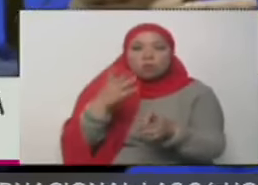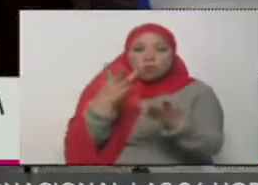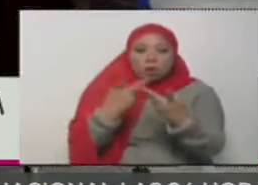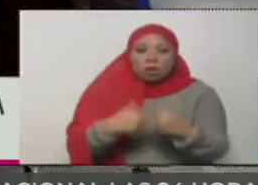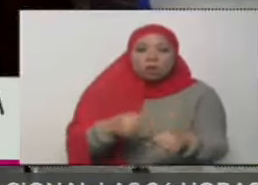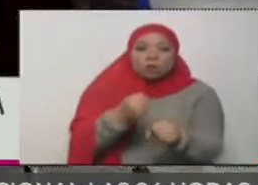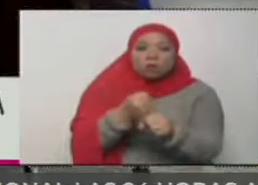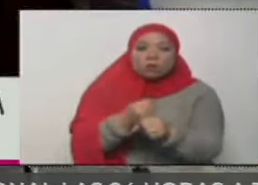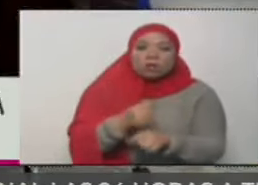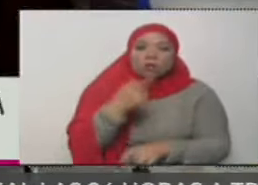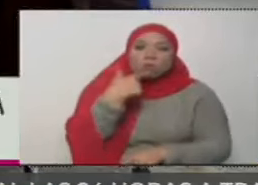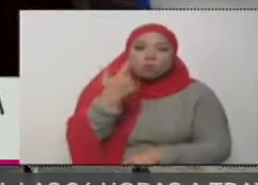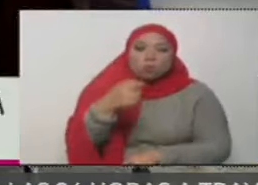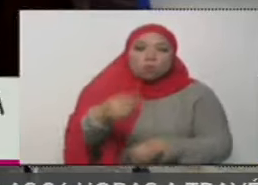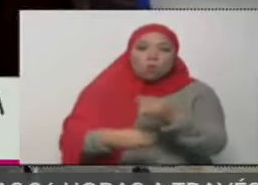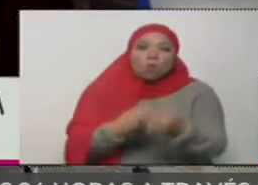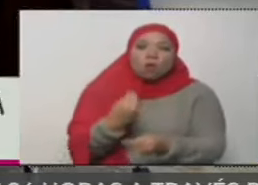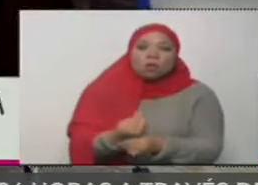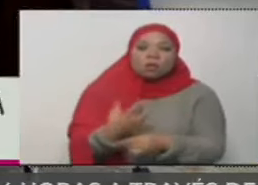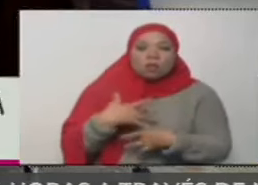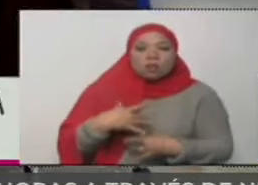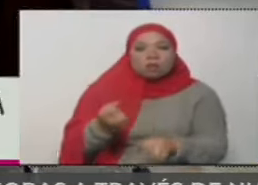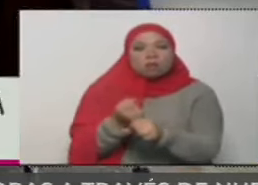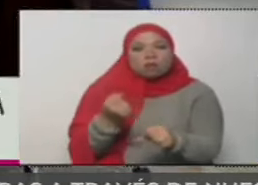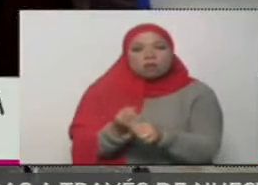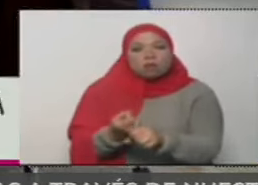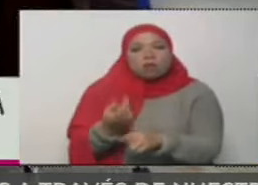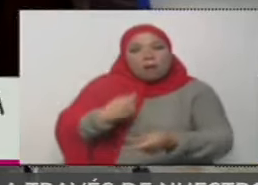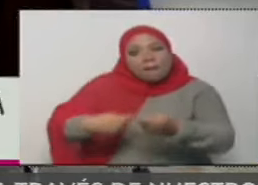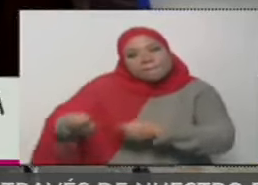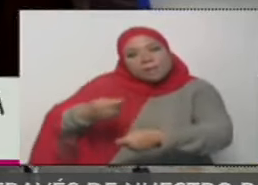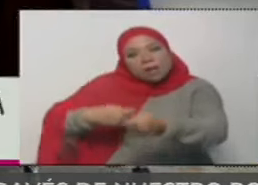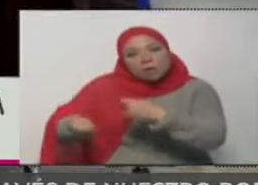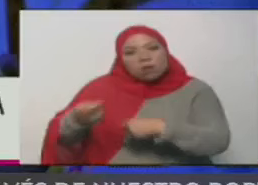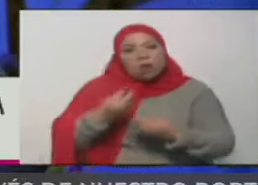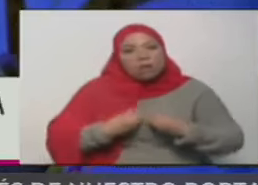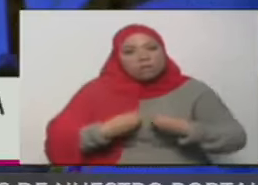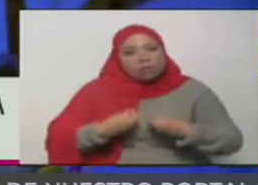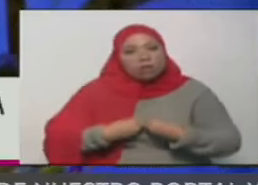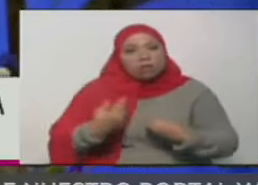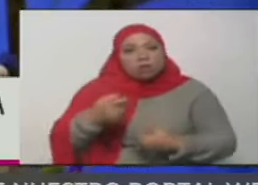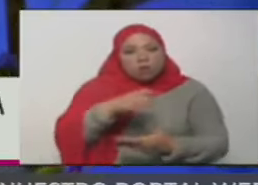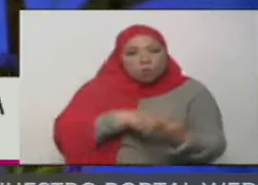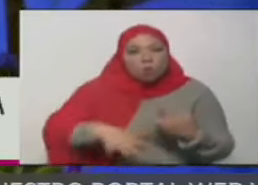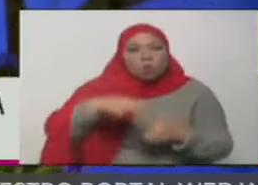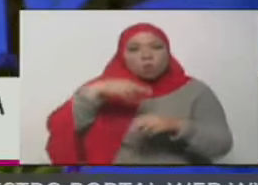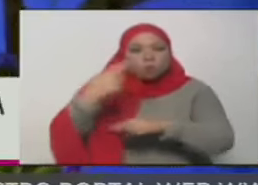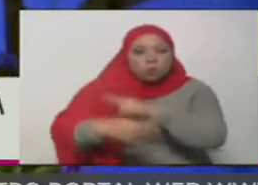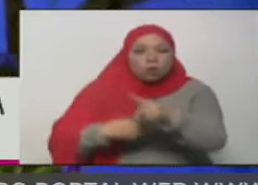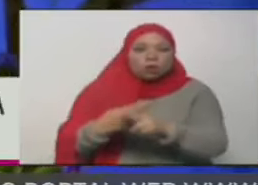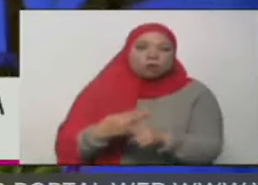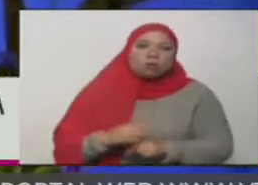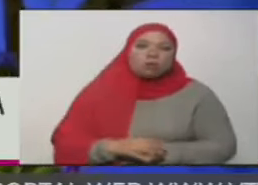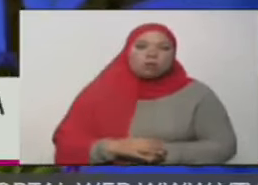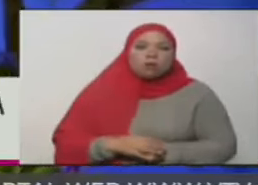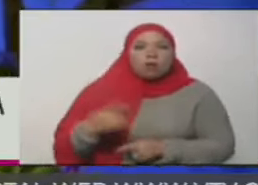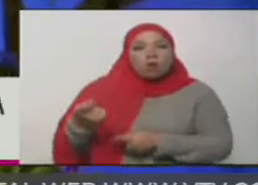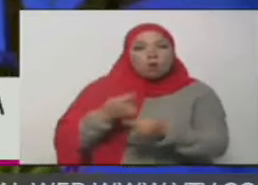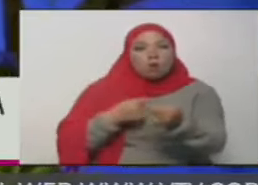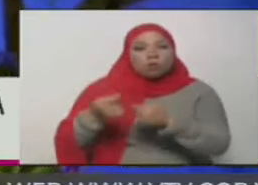Musk, que quieren utilizar la inteligencia artificial para manipular la vida del planeta. Ellos sueñan con un control